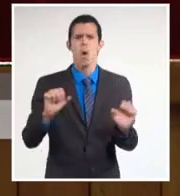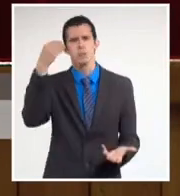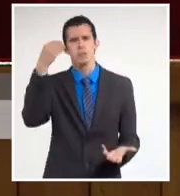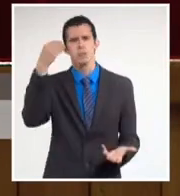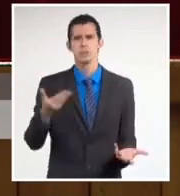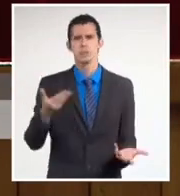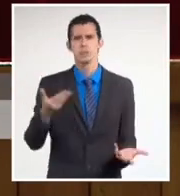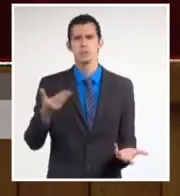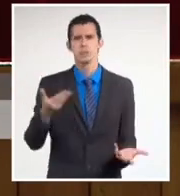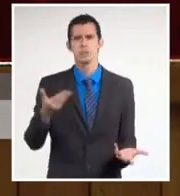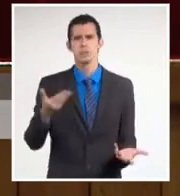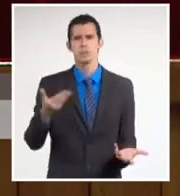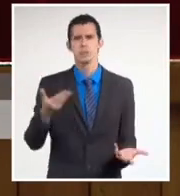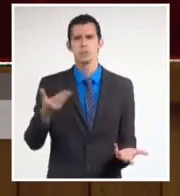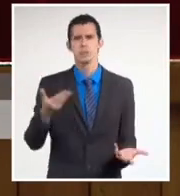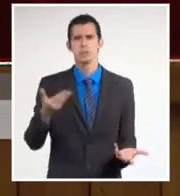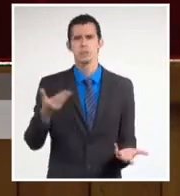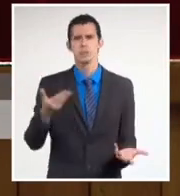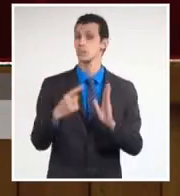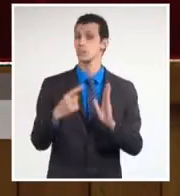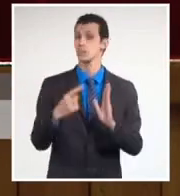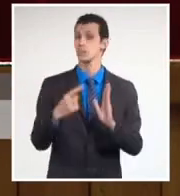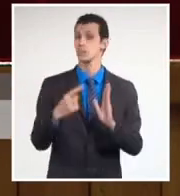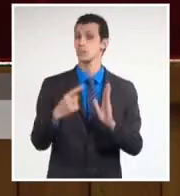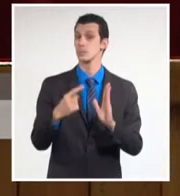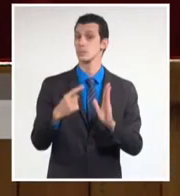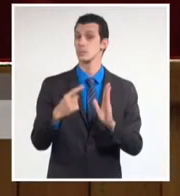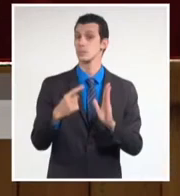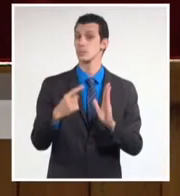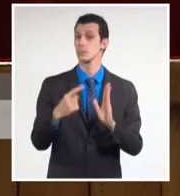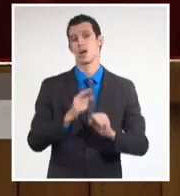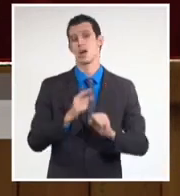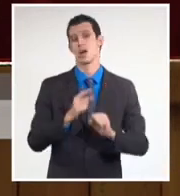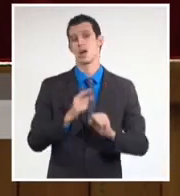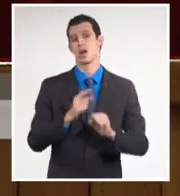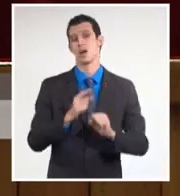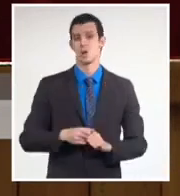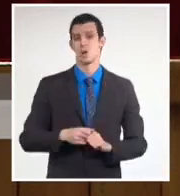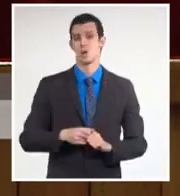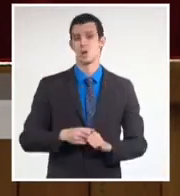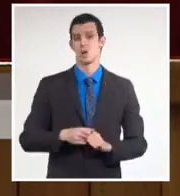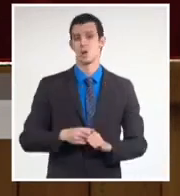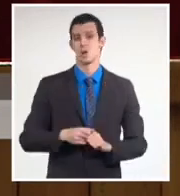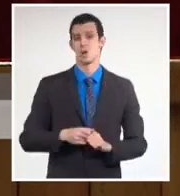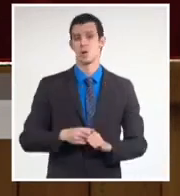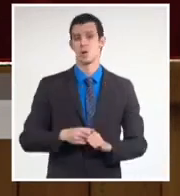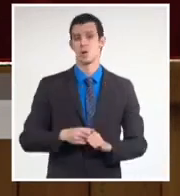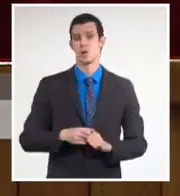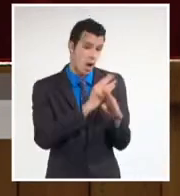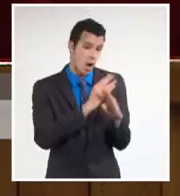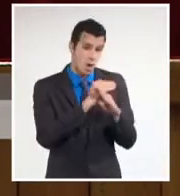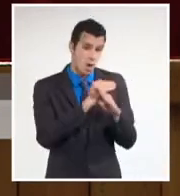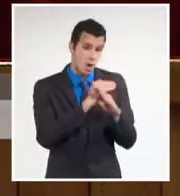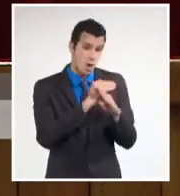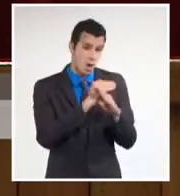Bueno, hay que razonar. Subir los salarios si hubo un incremento de la oferta es una medida